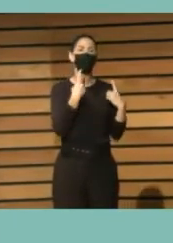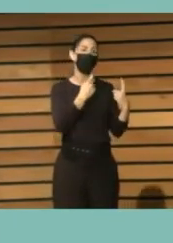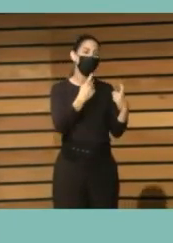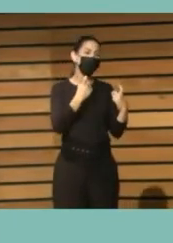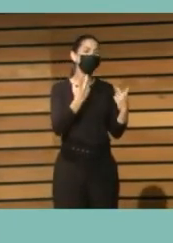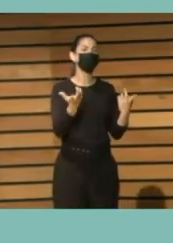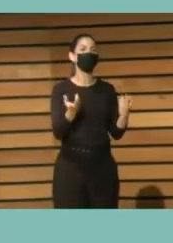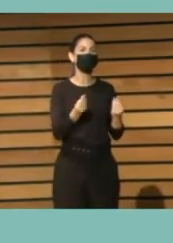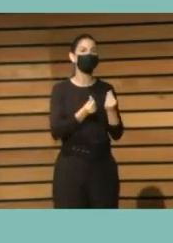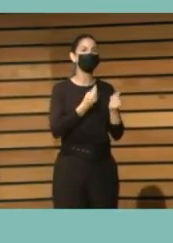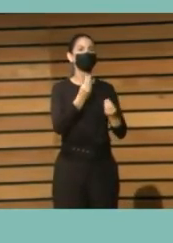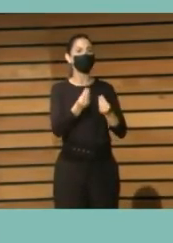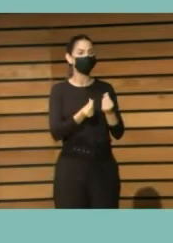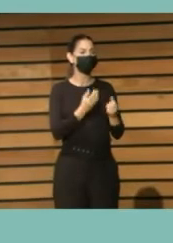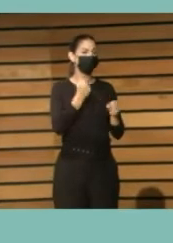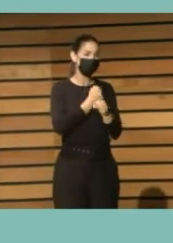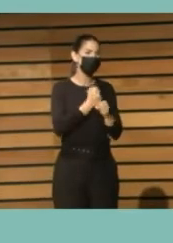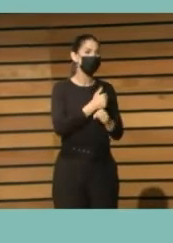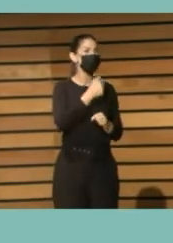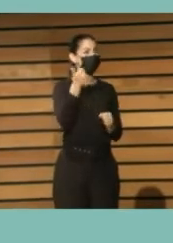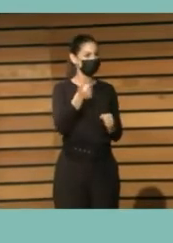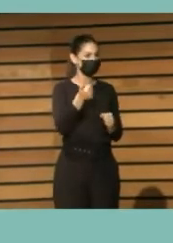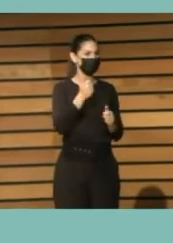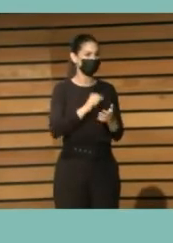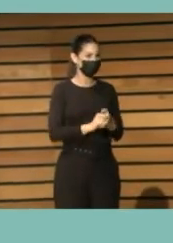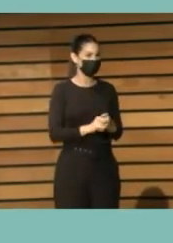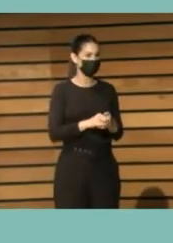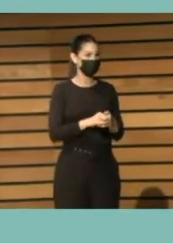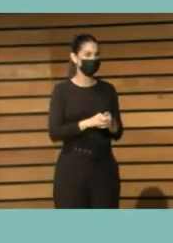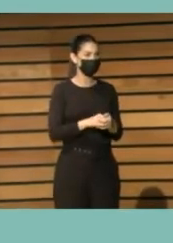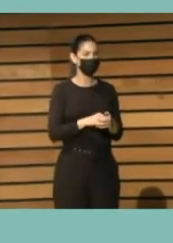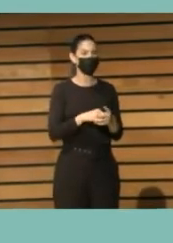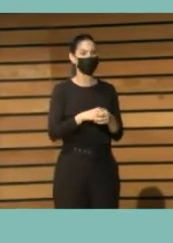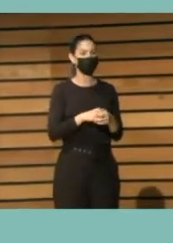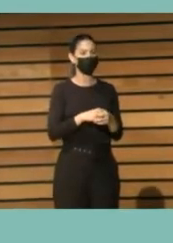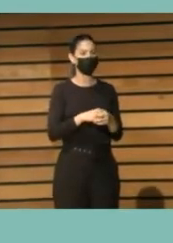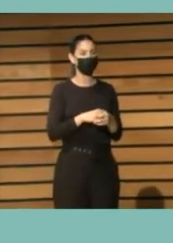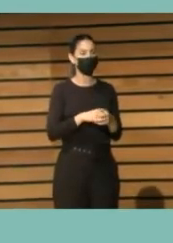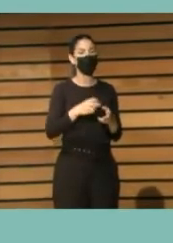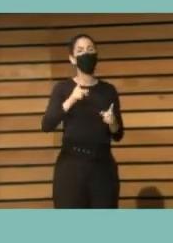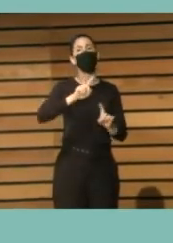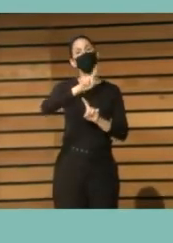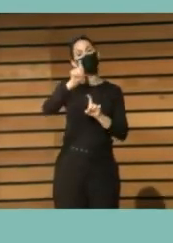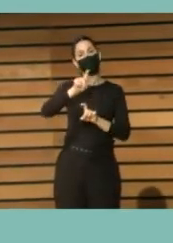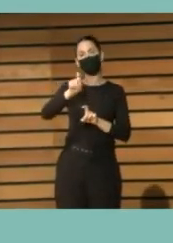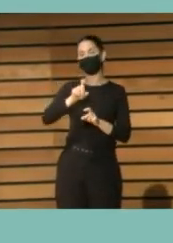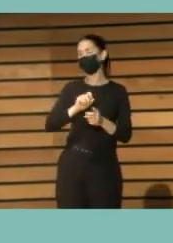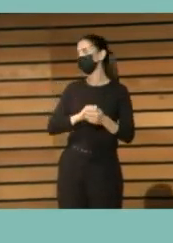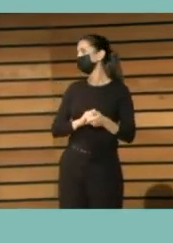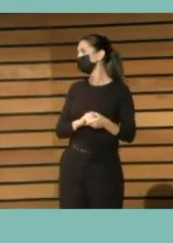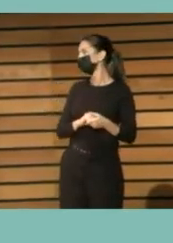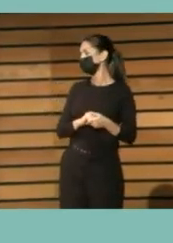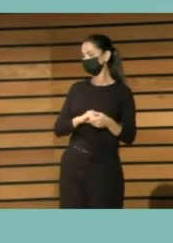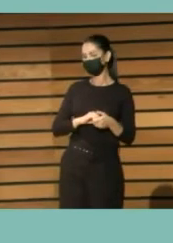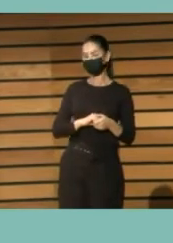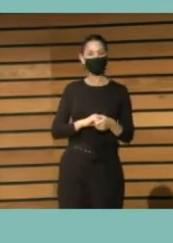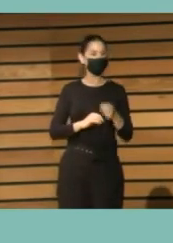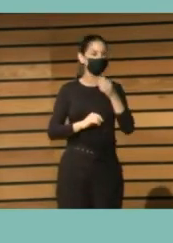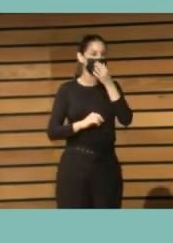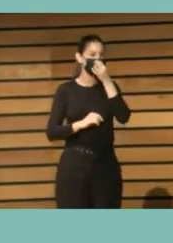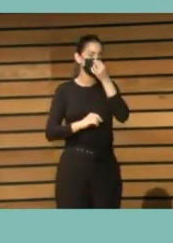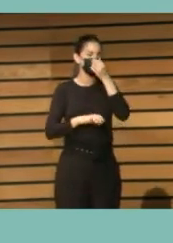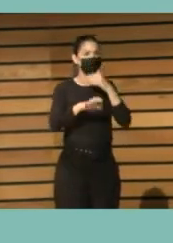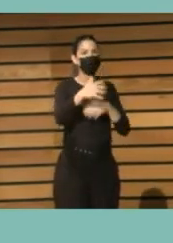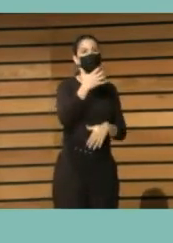¿no? Para gestionar mejor. Nona, una pregunta para ti. ¿Algún ejemplo de